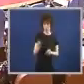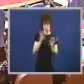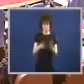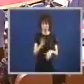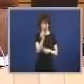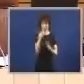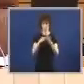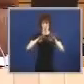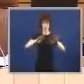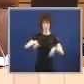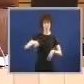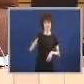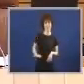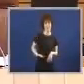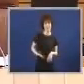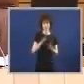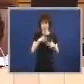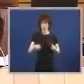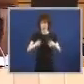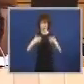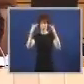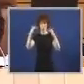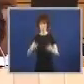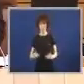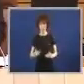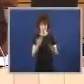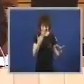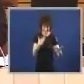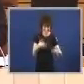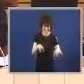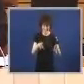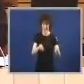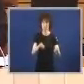2009 e temos un gasto inferior nun 25%. Moitas gracias,